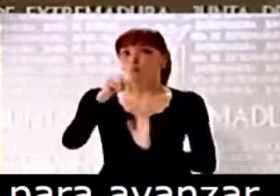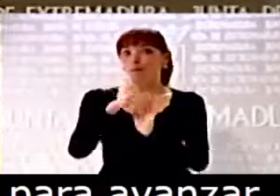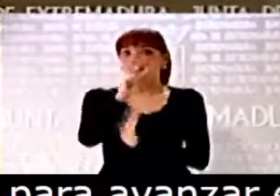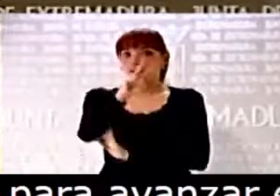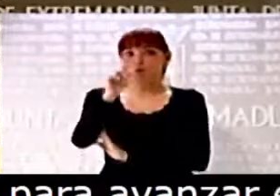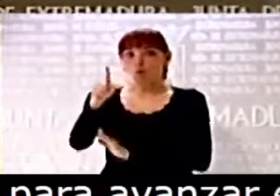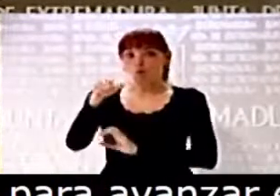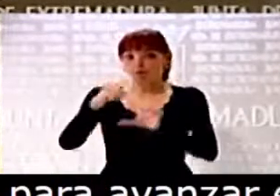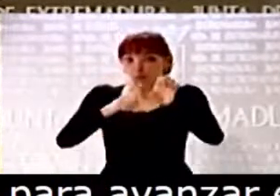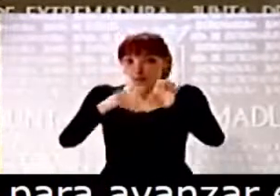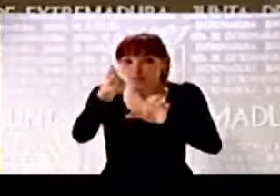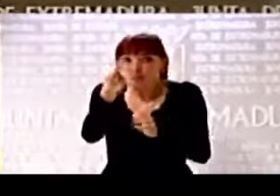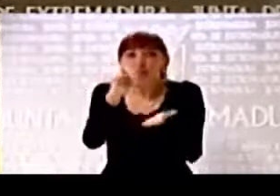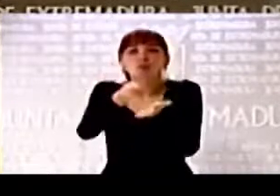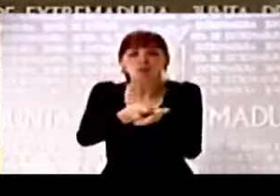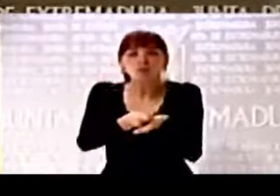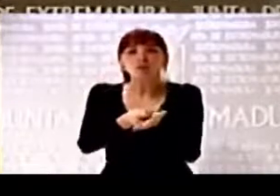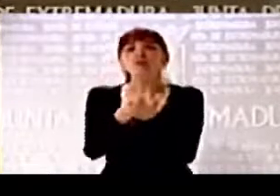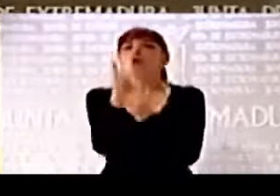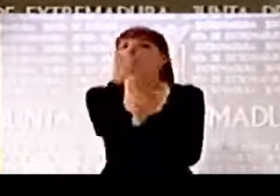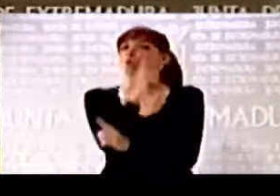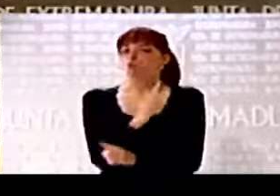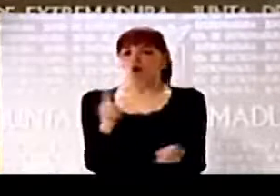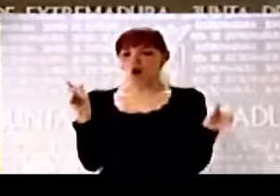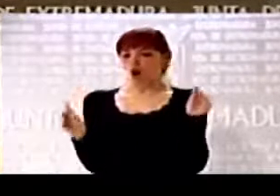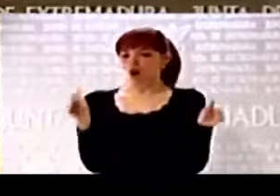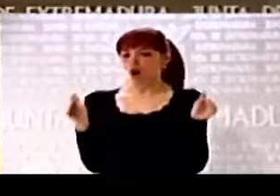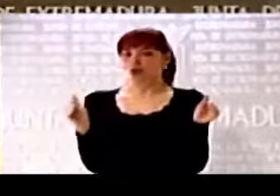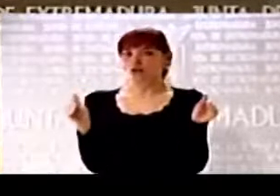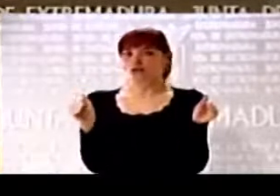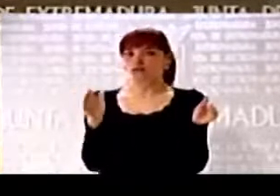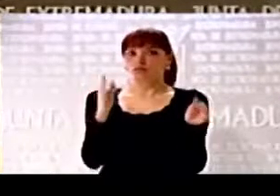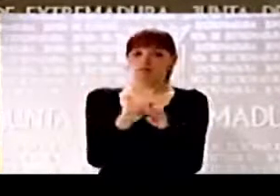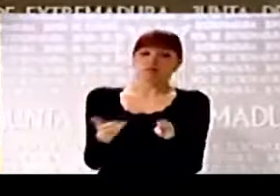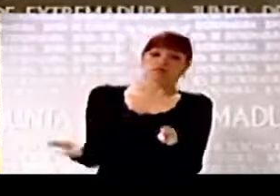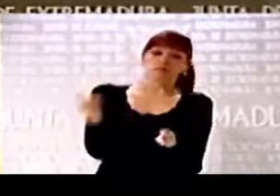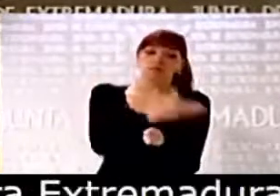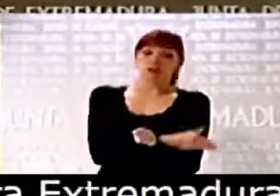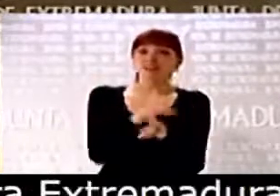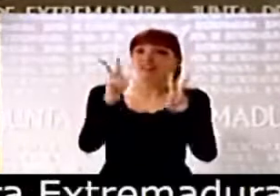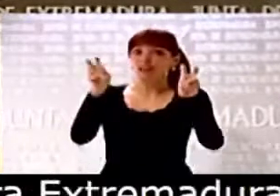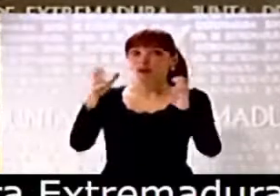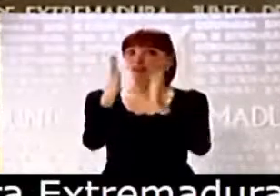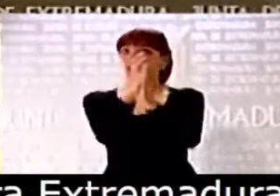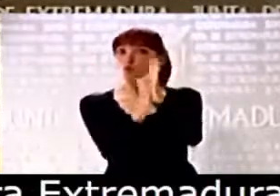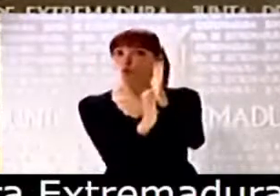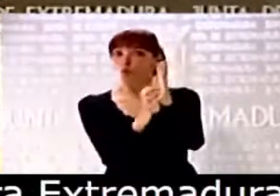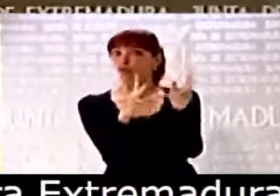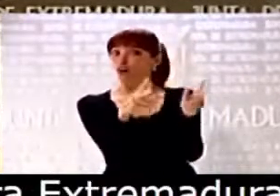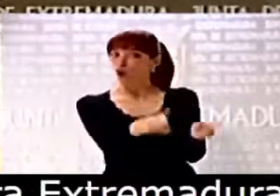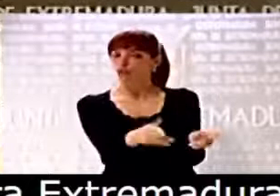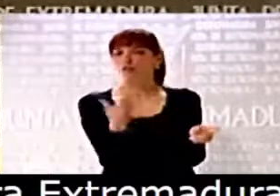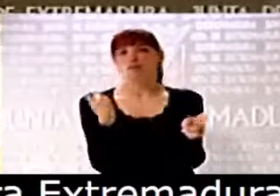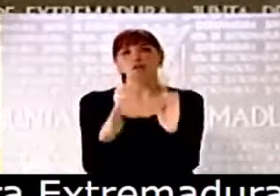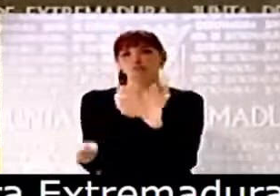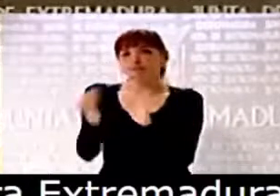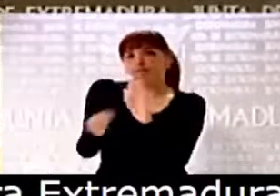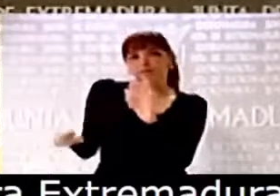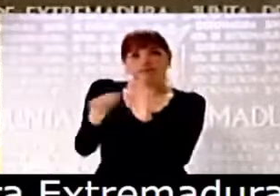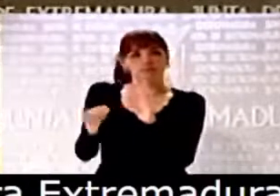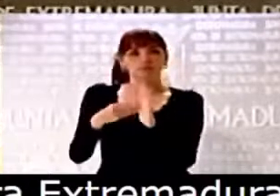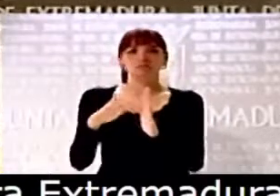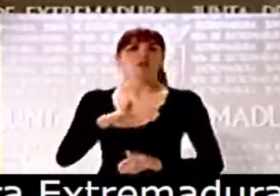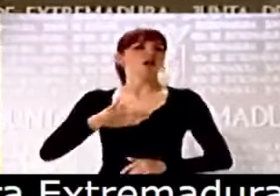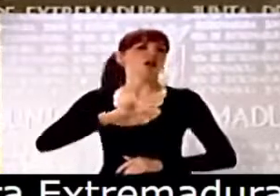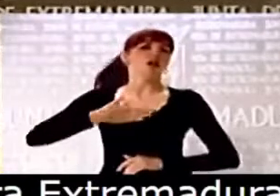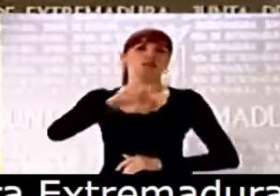Extremadura, hemos revertido en un solo año todos los recortes anteriores en dependencia. Pero no nos conformamos y este año,